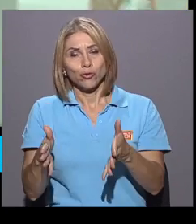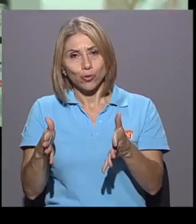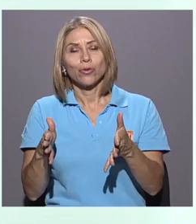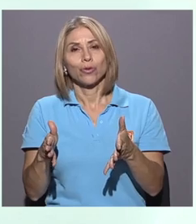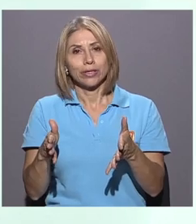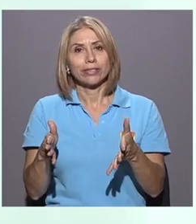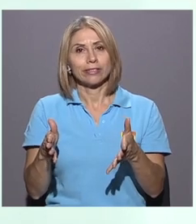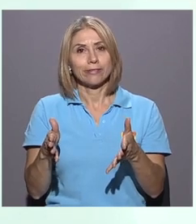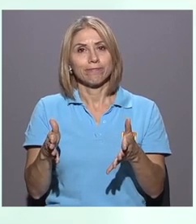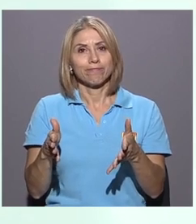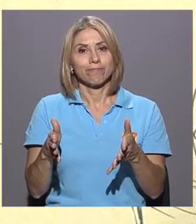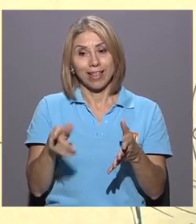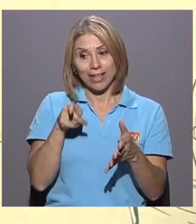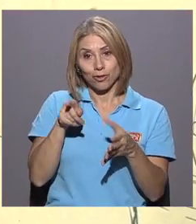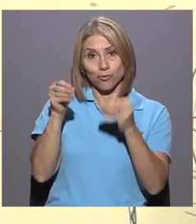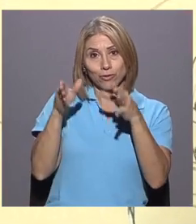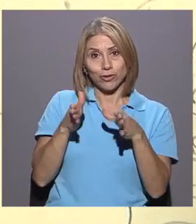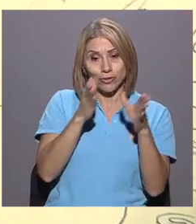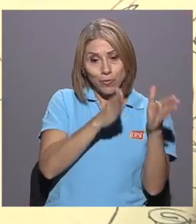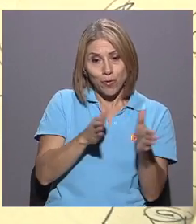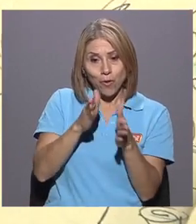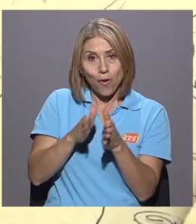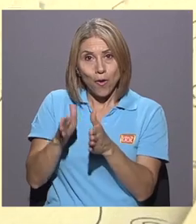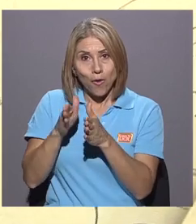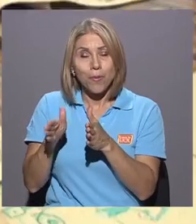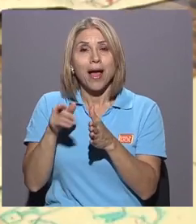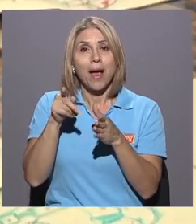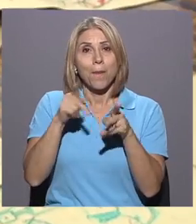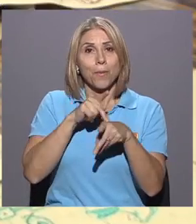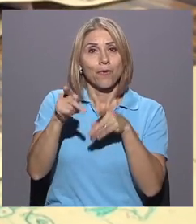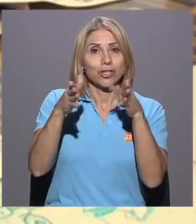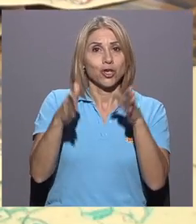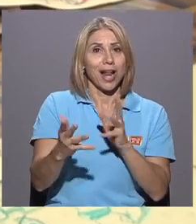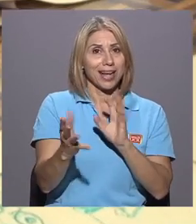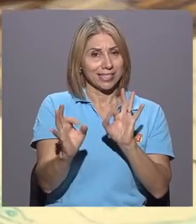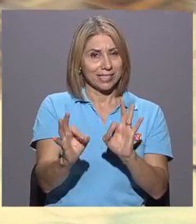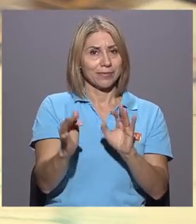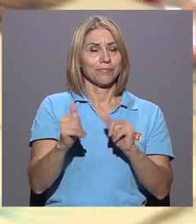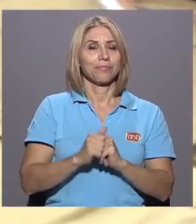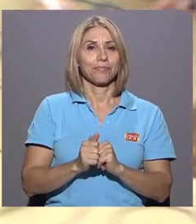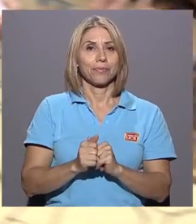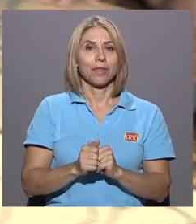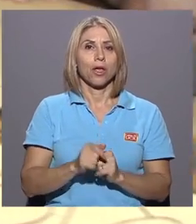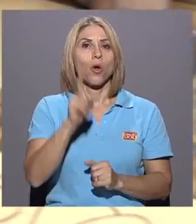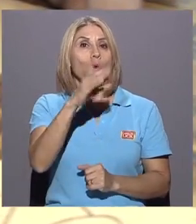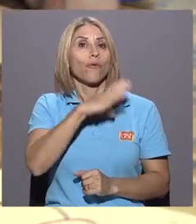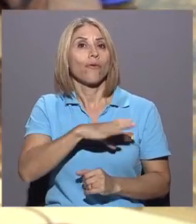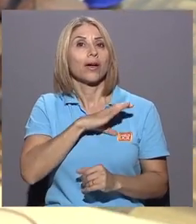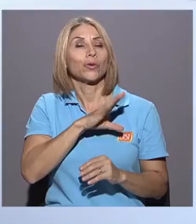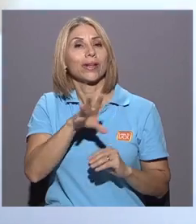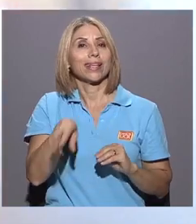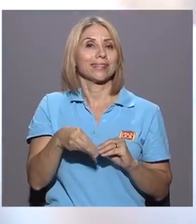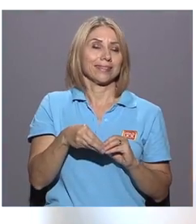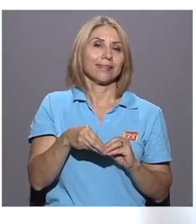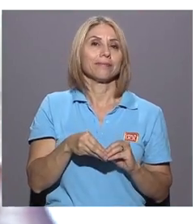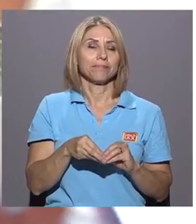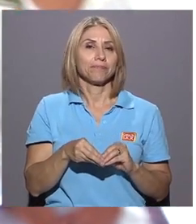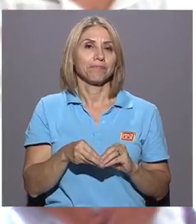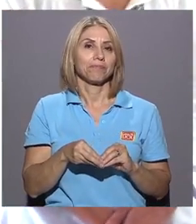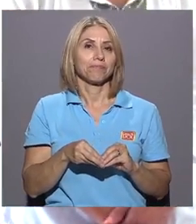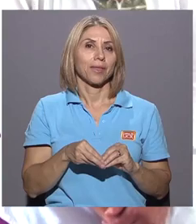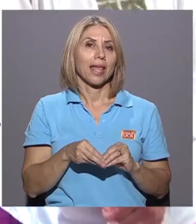forman profesionales que van a estar afuera bueno tal vez como extra por fuera